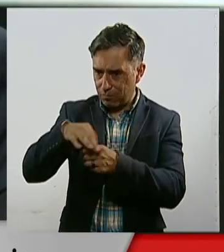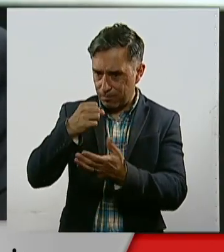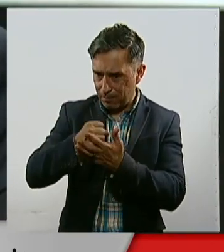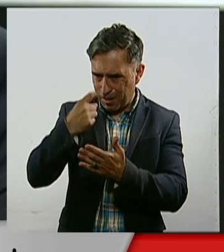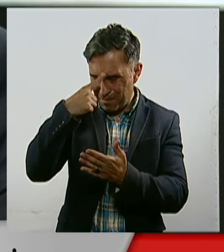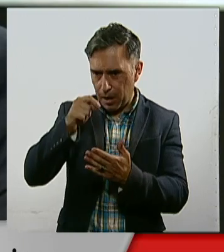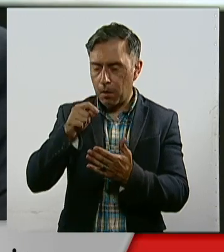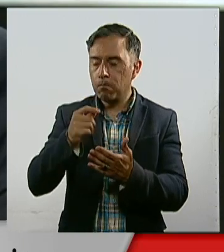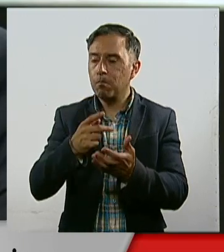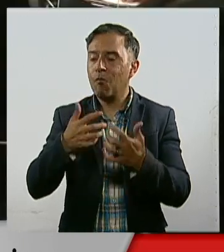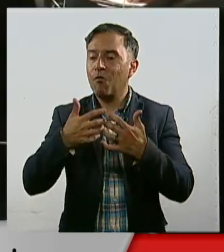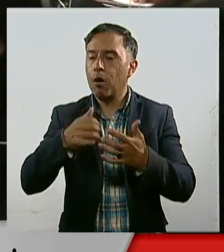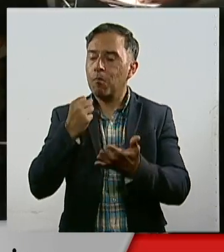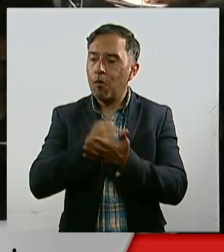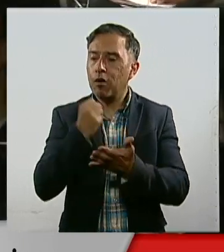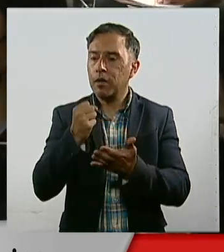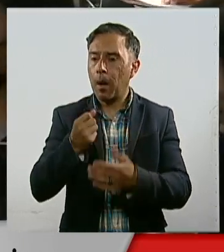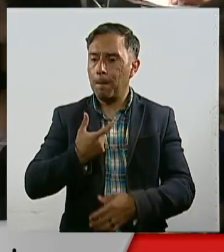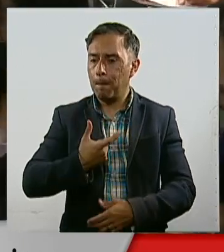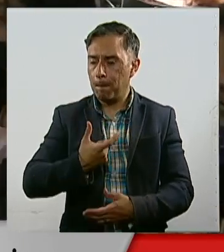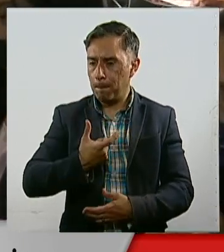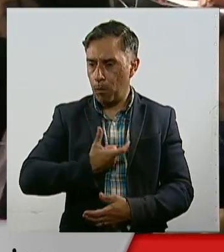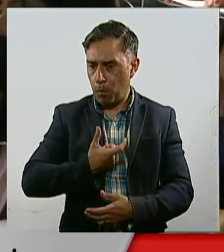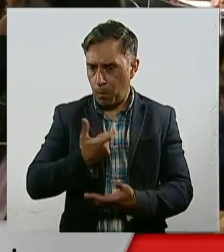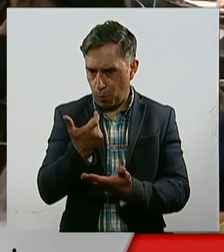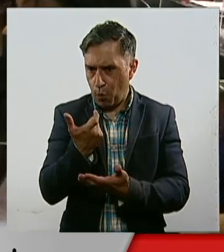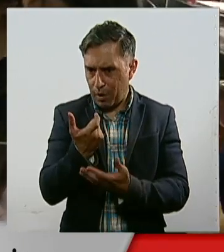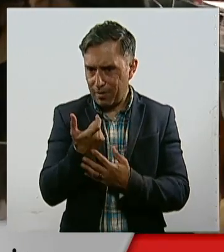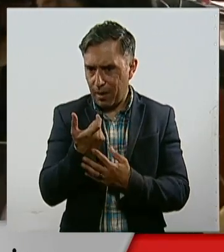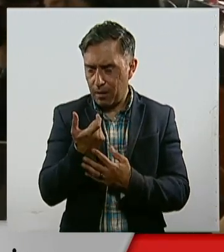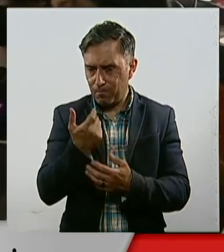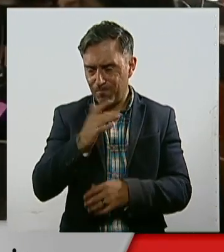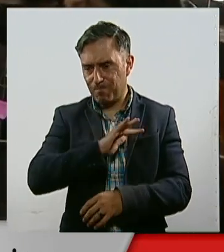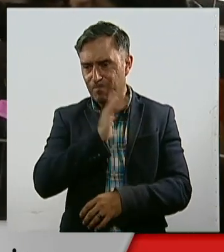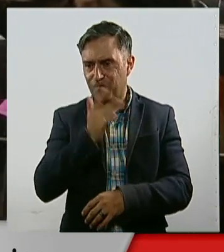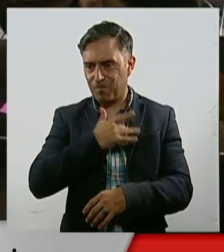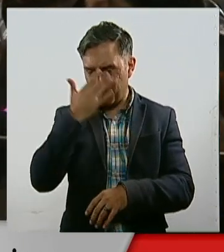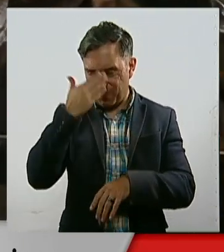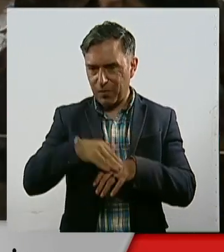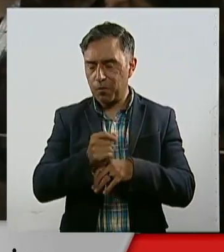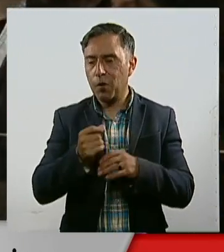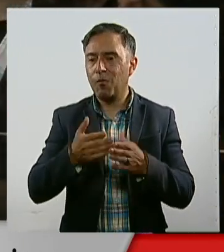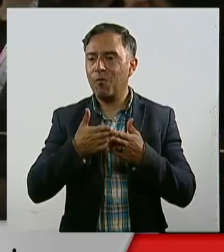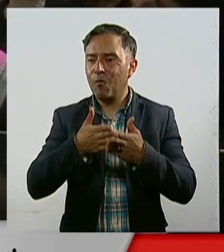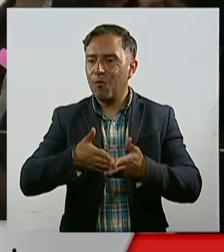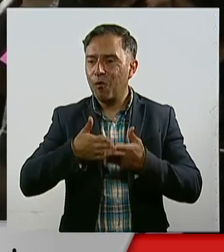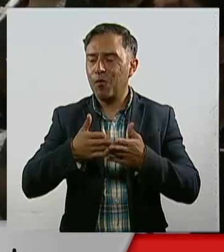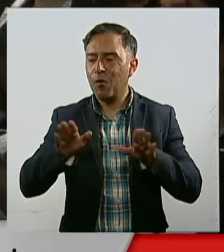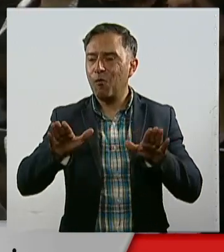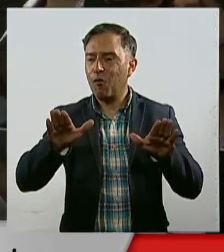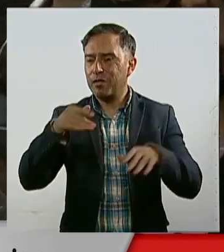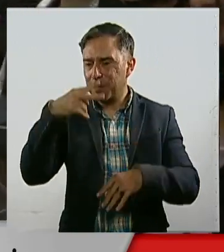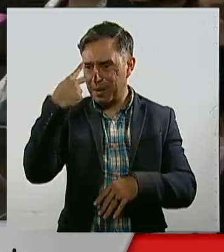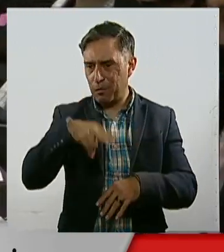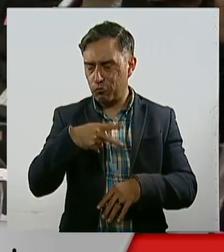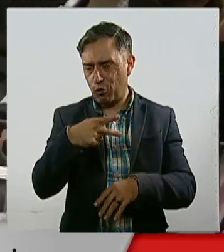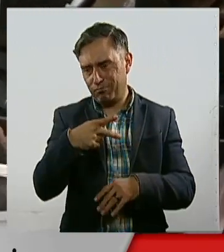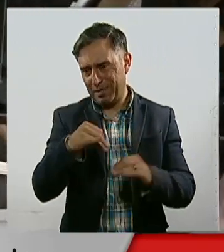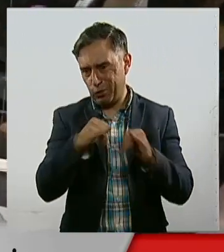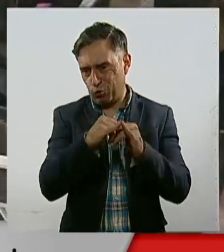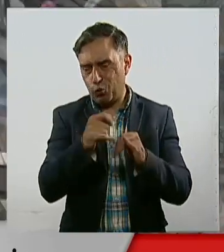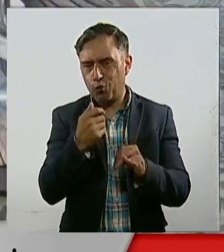conmemorativa por el bicentenario de la marina pues es una forma de reconocer el trabajo de nuestra institución